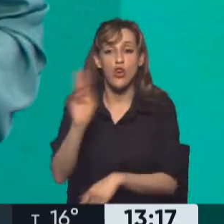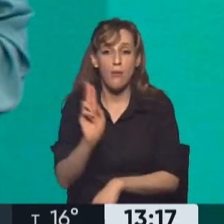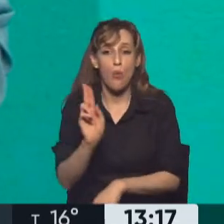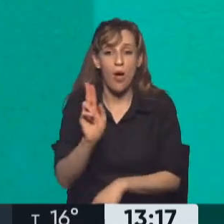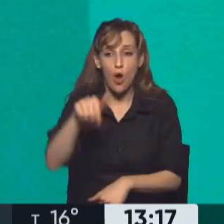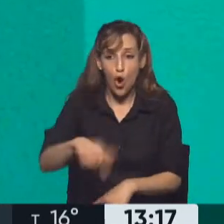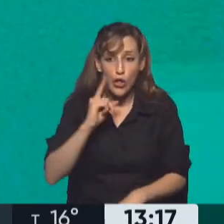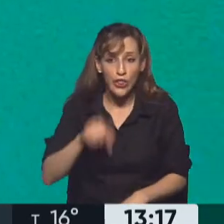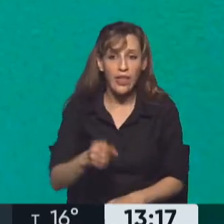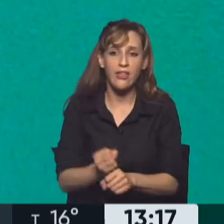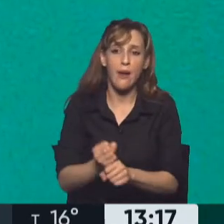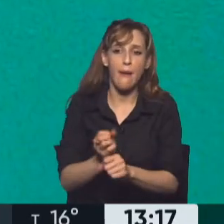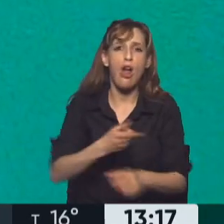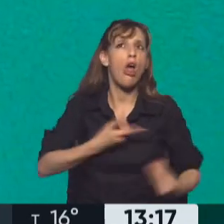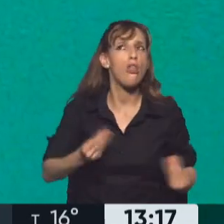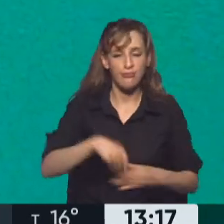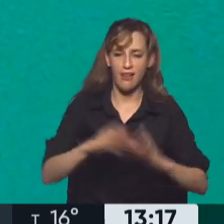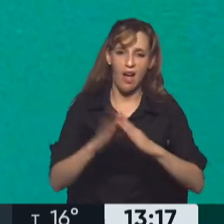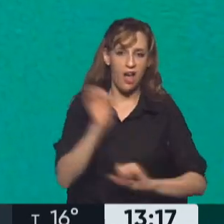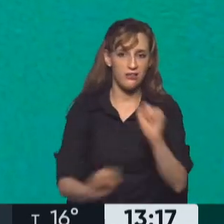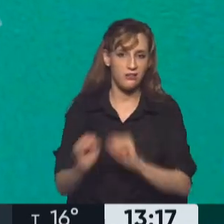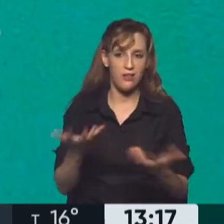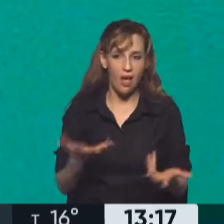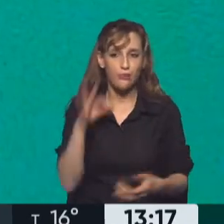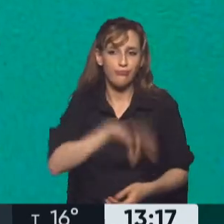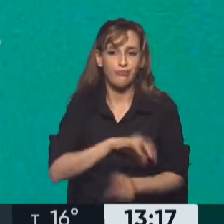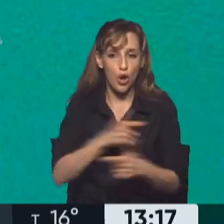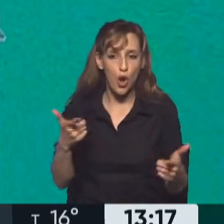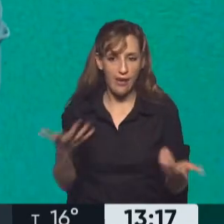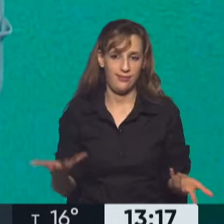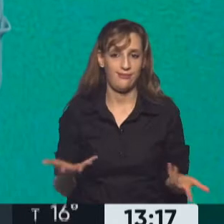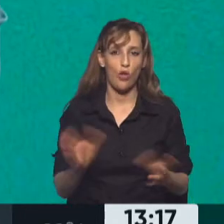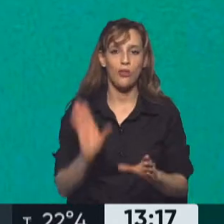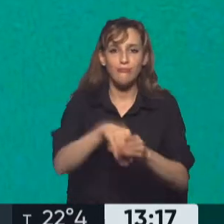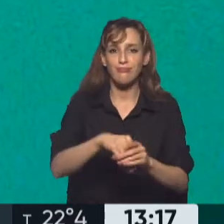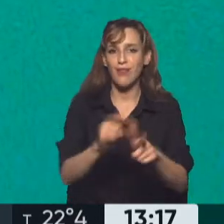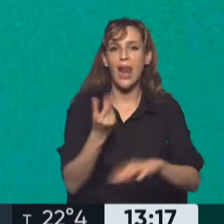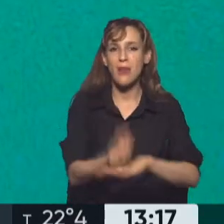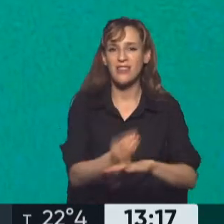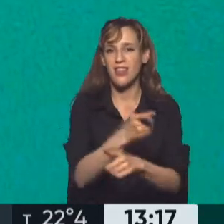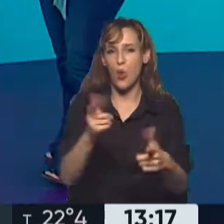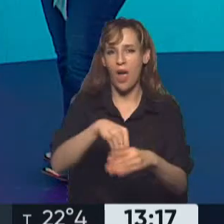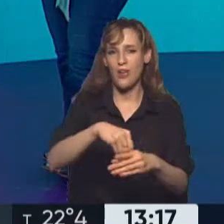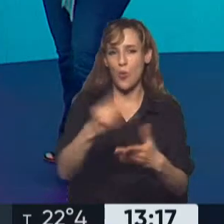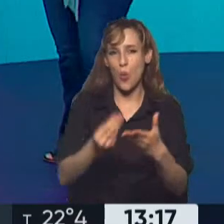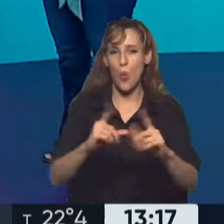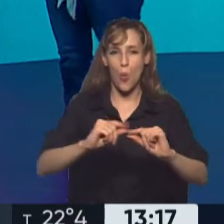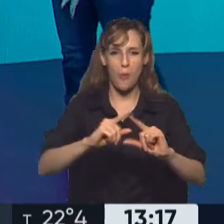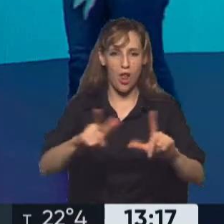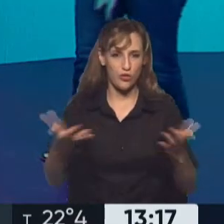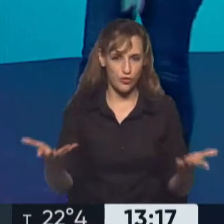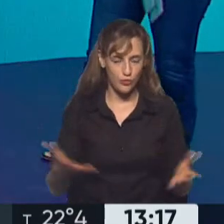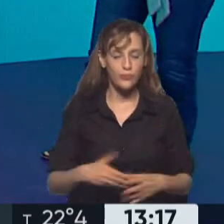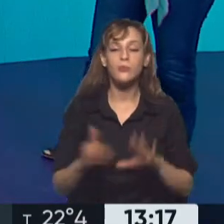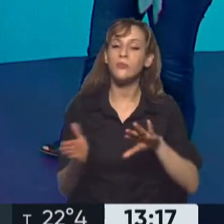al día de hoy en su casa y eso significa que no tienen remuneración, por ende no tienen estos ingresos, por ende están afuera de estos números. Bueno, y